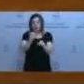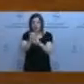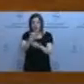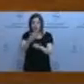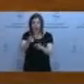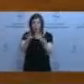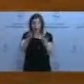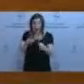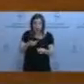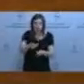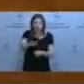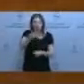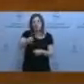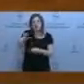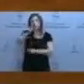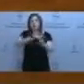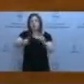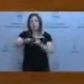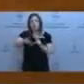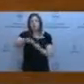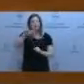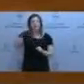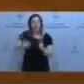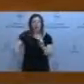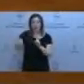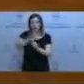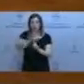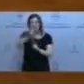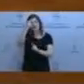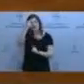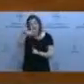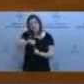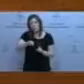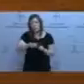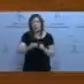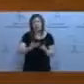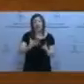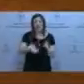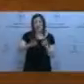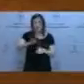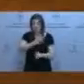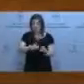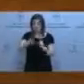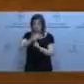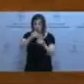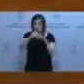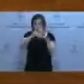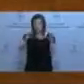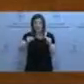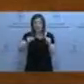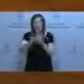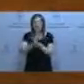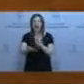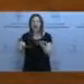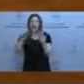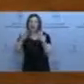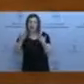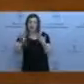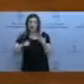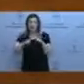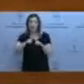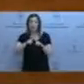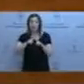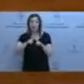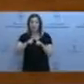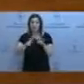a la búsqueda de la excelencia. Sabe bien que lo poco o mucho que se ha conseguido en la universidad ha sido gracias a la oposición constructiva